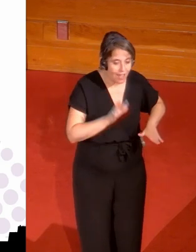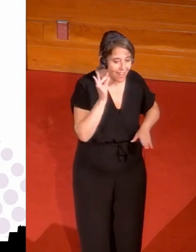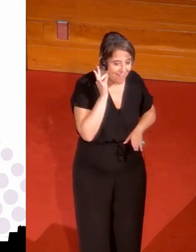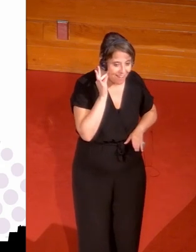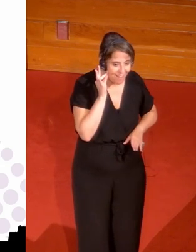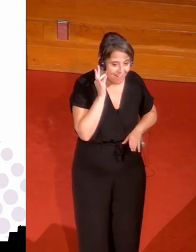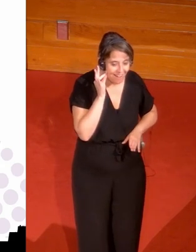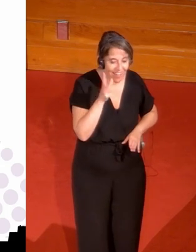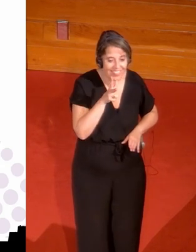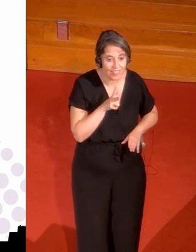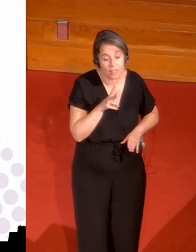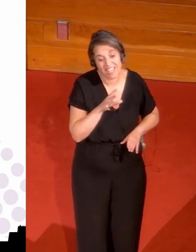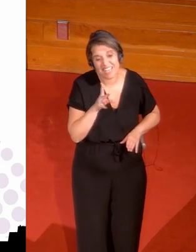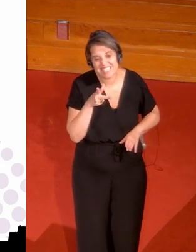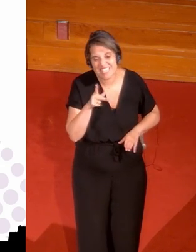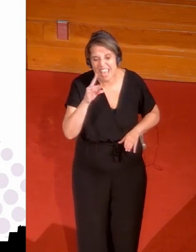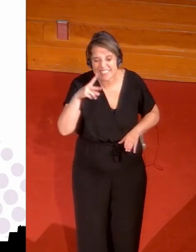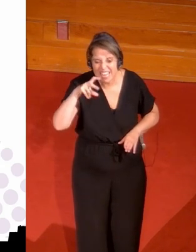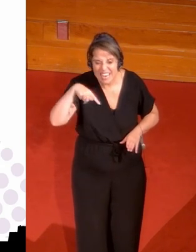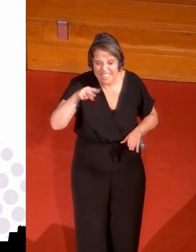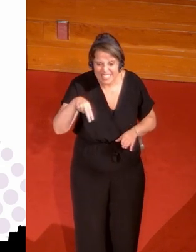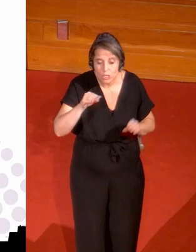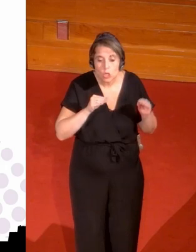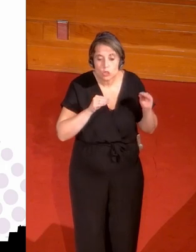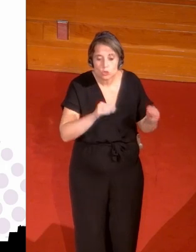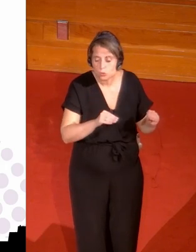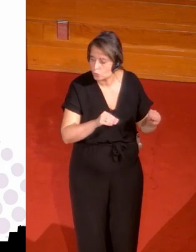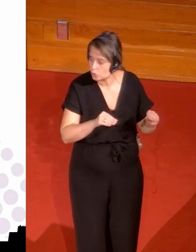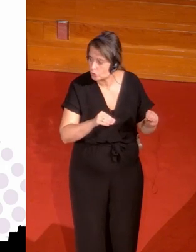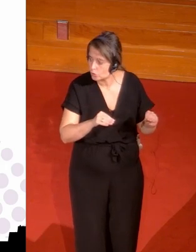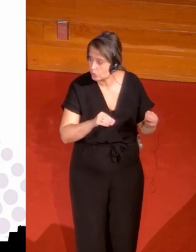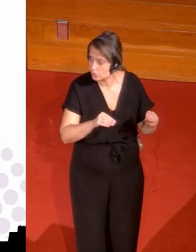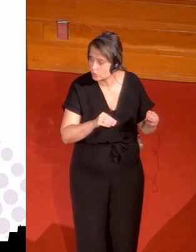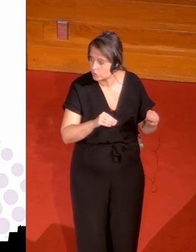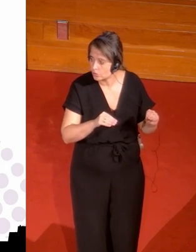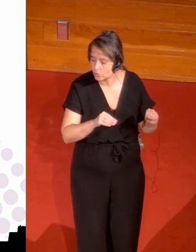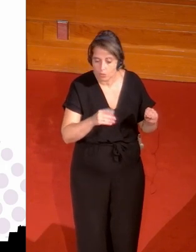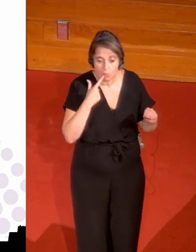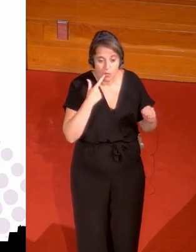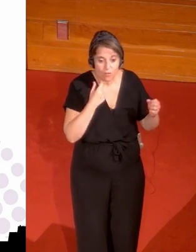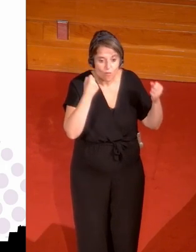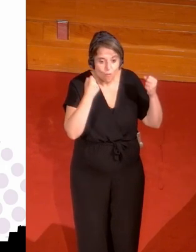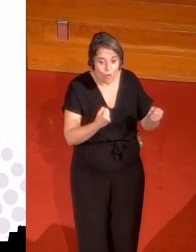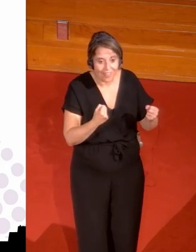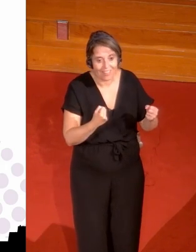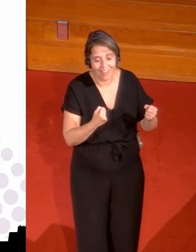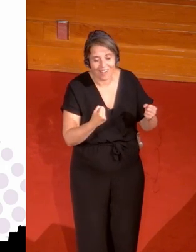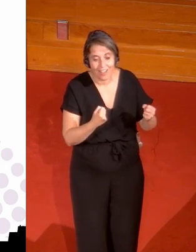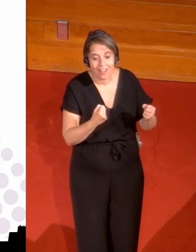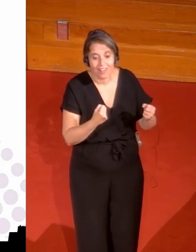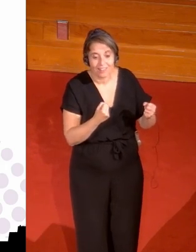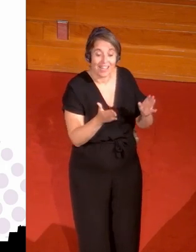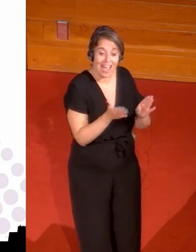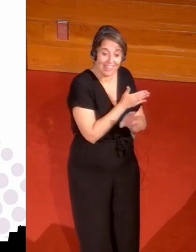Dick ch cuyo Mote era d vader porque era la fuerza del mal que había detrás de George